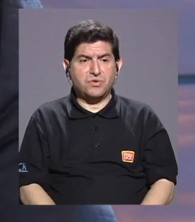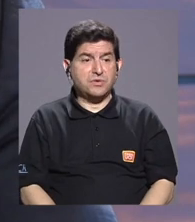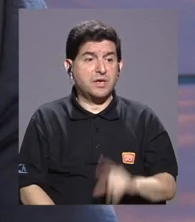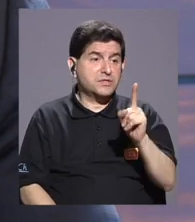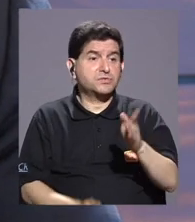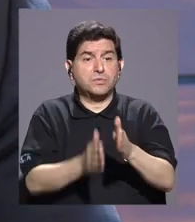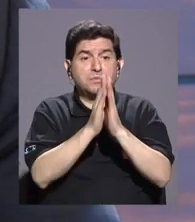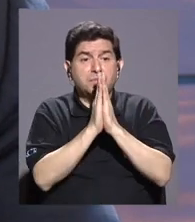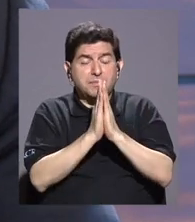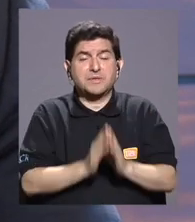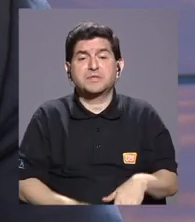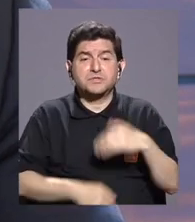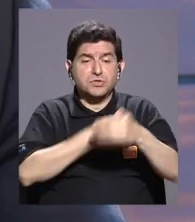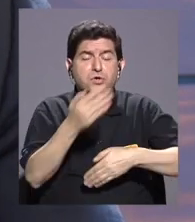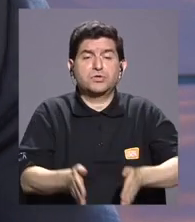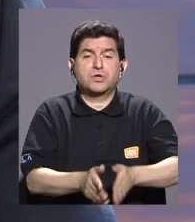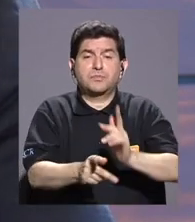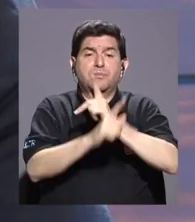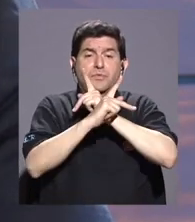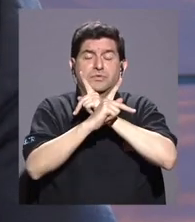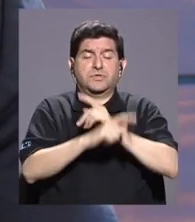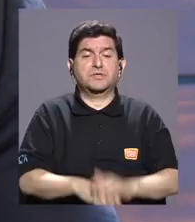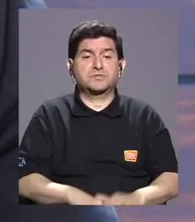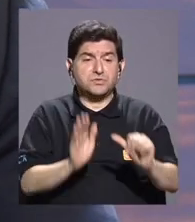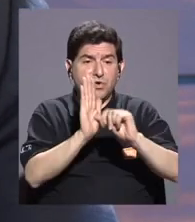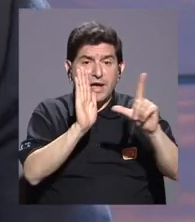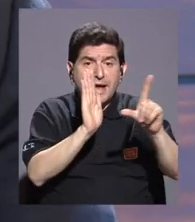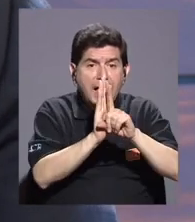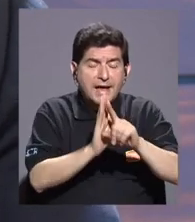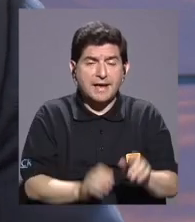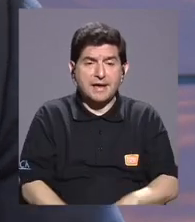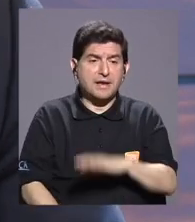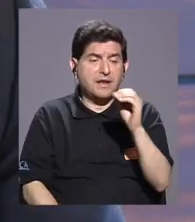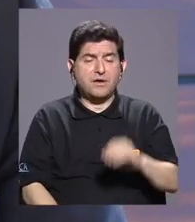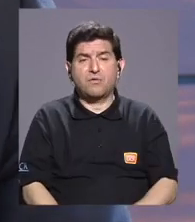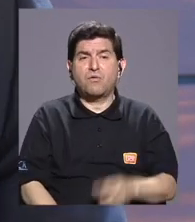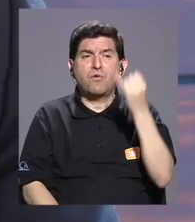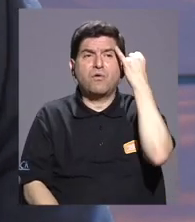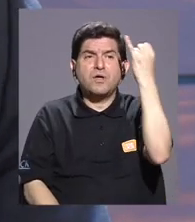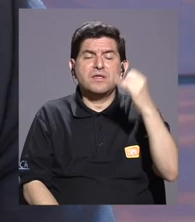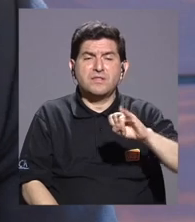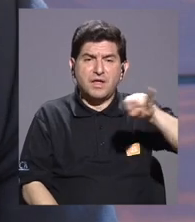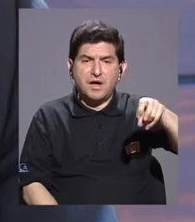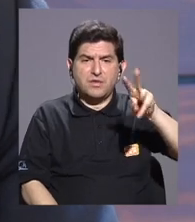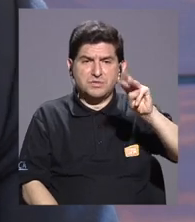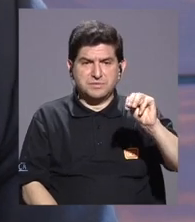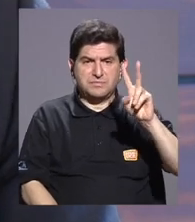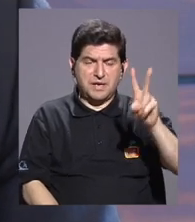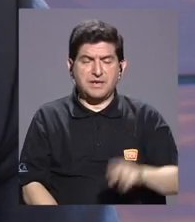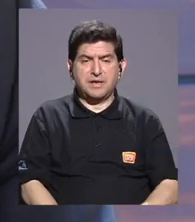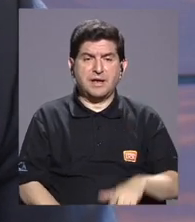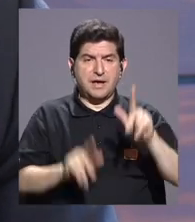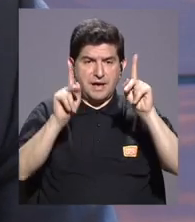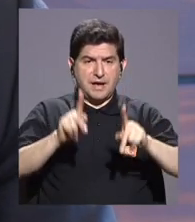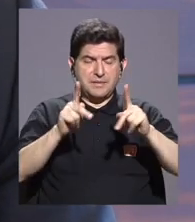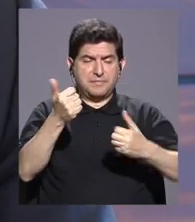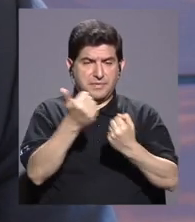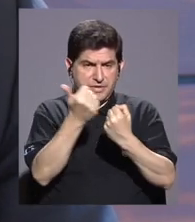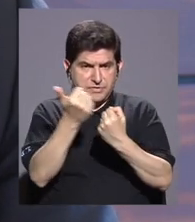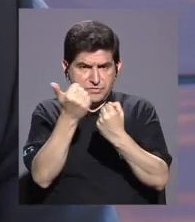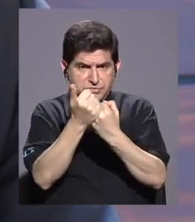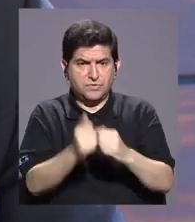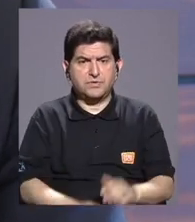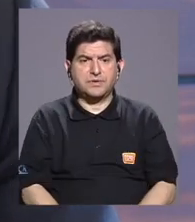tengan que recurrir a un recurso de amparo, en el caso de Asamblea Legislativa y una iniciativa propuesta por José María Villalta, podría tener compañeros que le